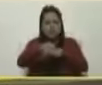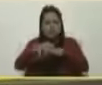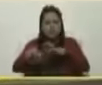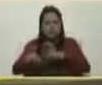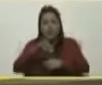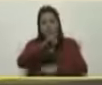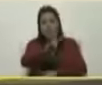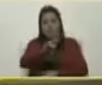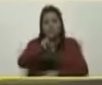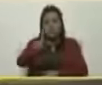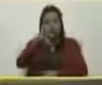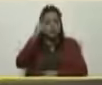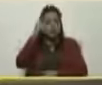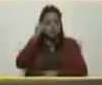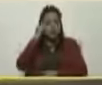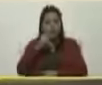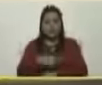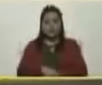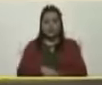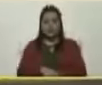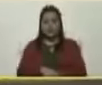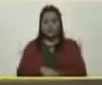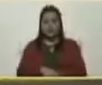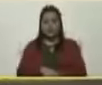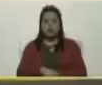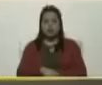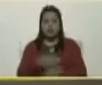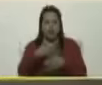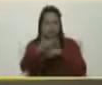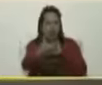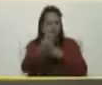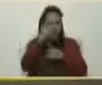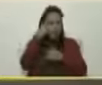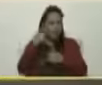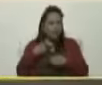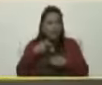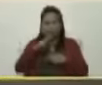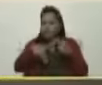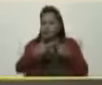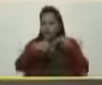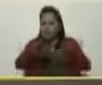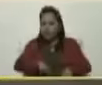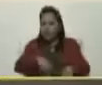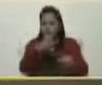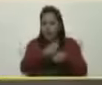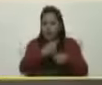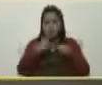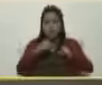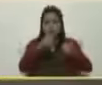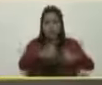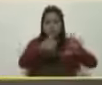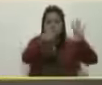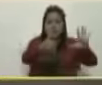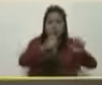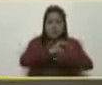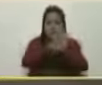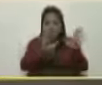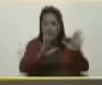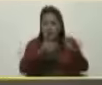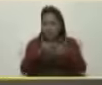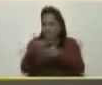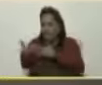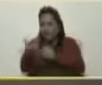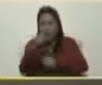días, y de ese día hasta hoy no he parado de trabajar. Arranco a las 6 de la mañana, son las 1, 2 de la mañana, y